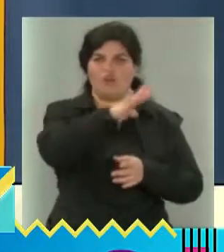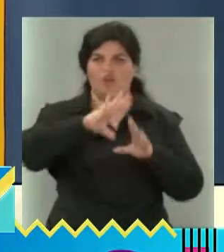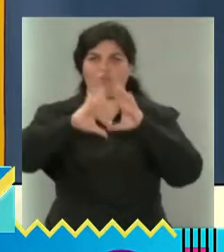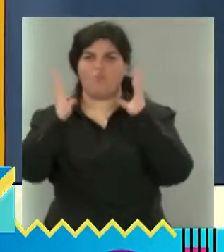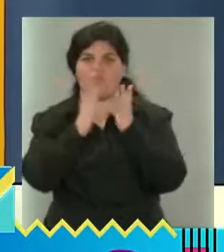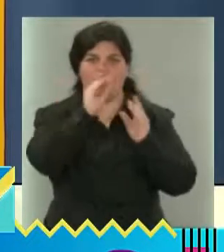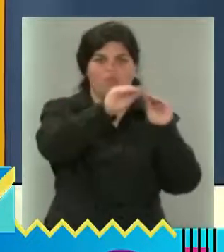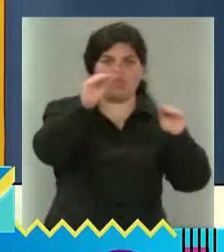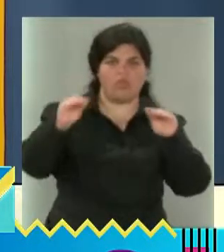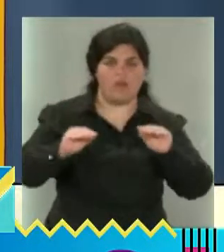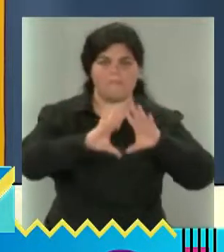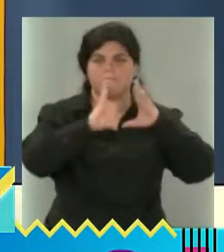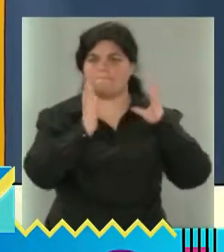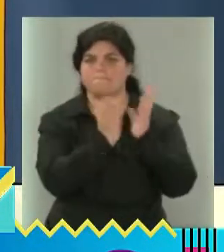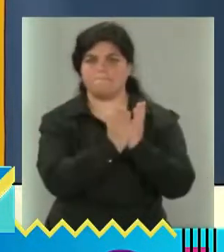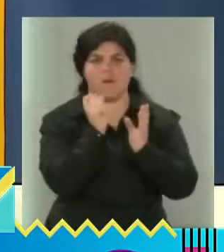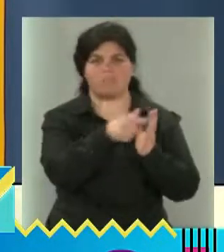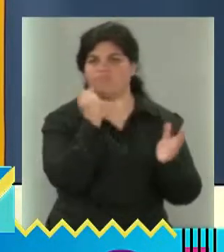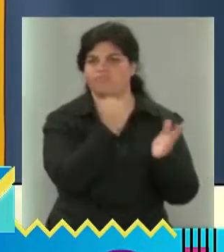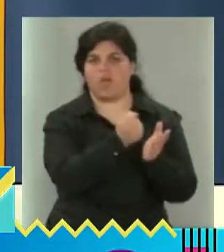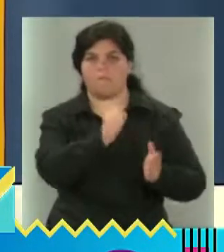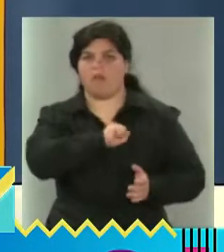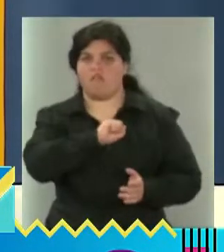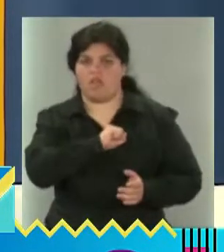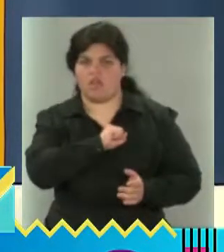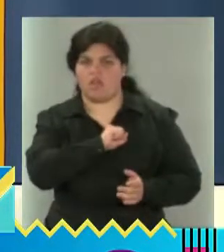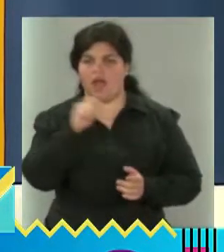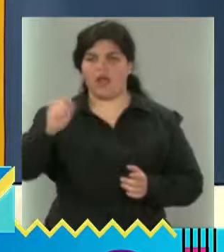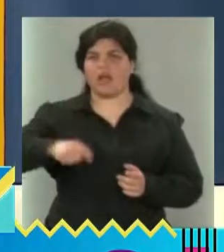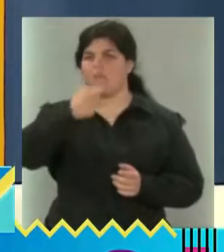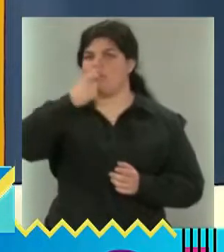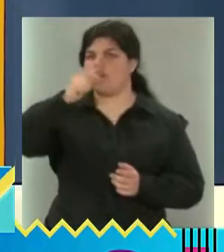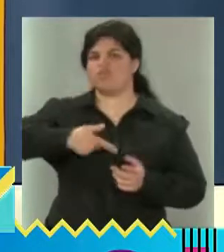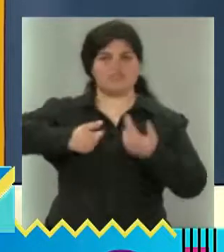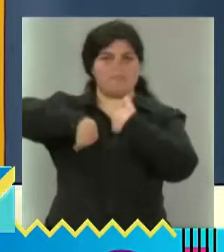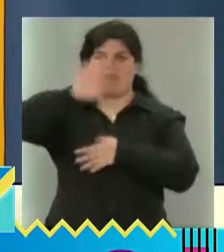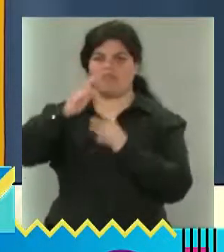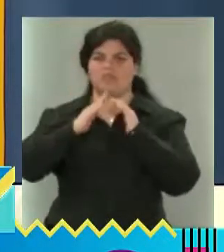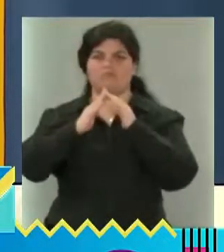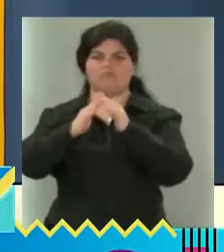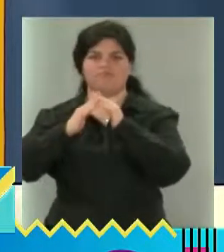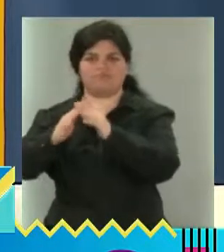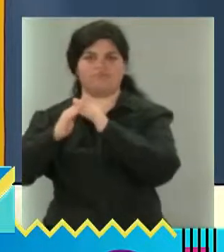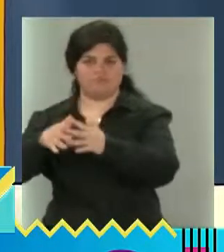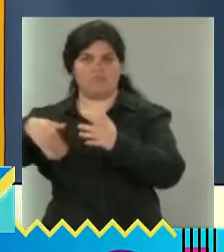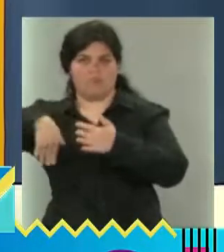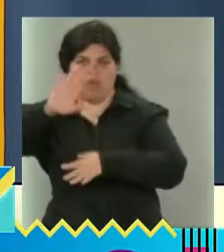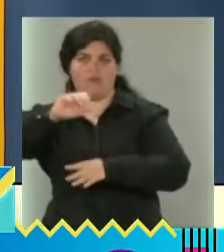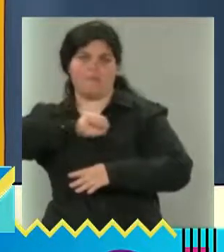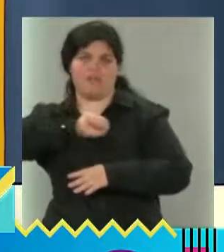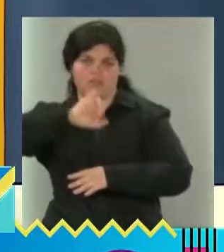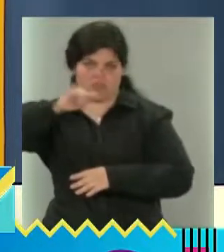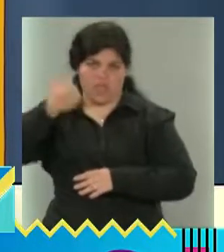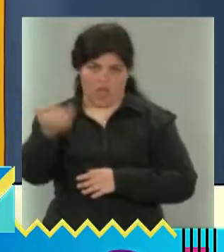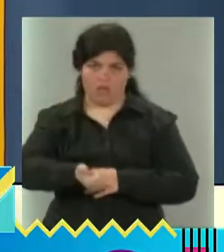siendo un diferencial para Mendoza y para Argentina. Sobre todo Mendoza porque es donde más Malbec hay plantado en Argentina. En Mendoza yo